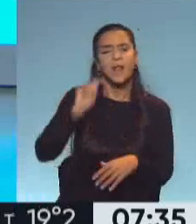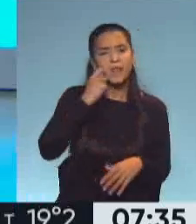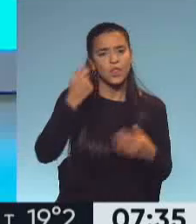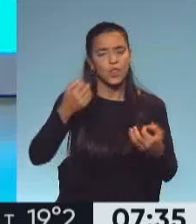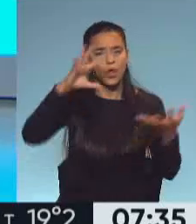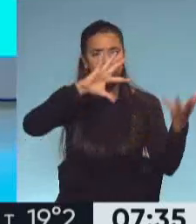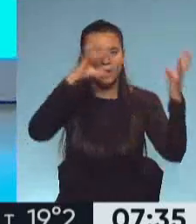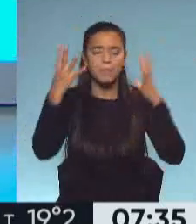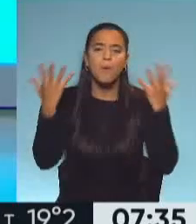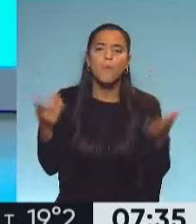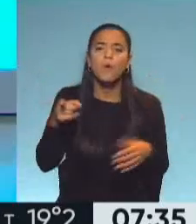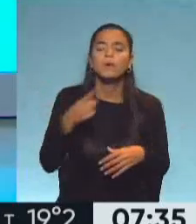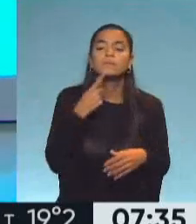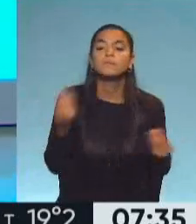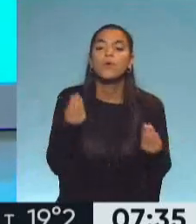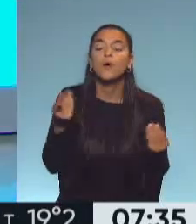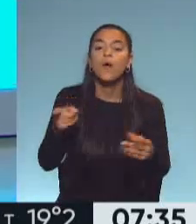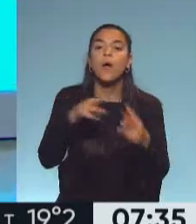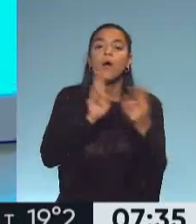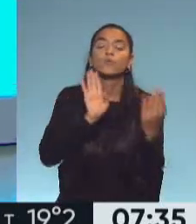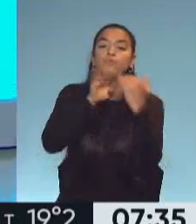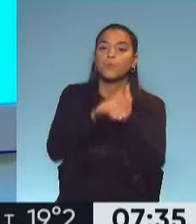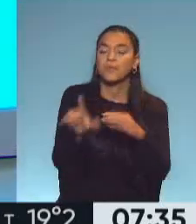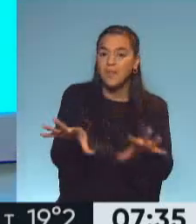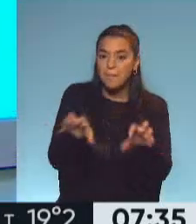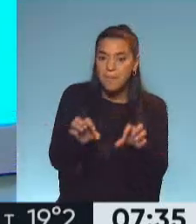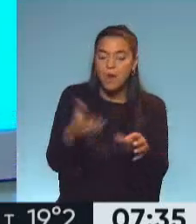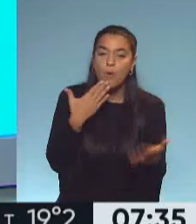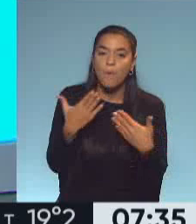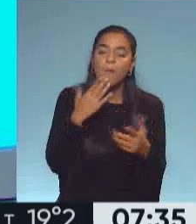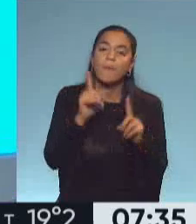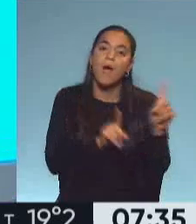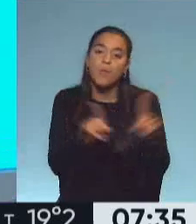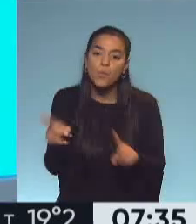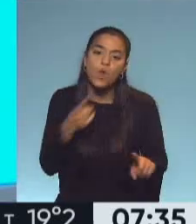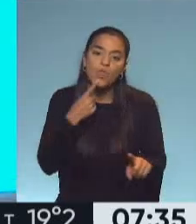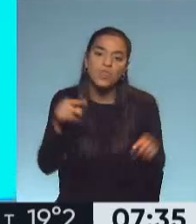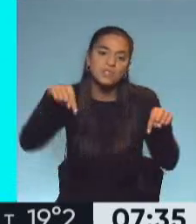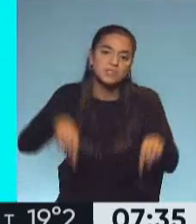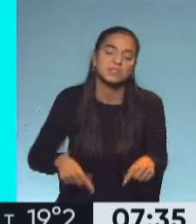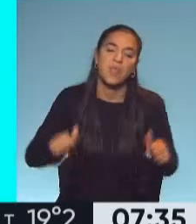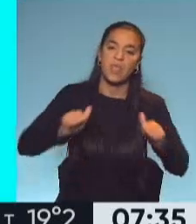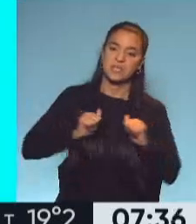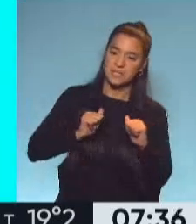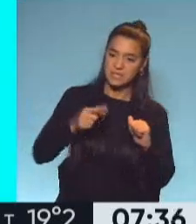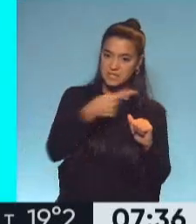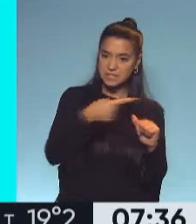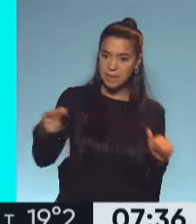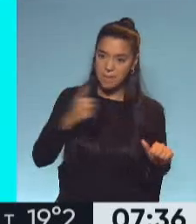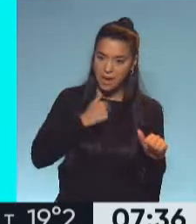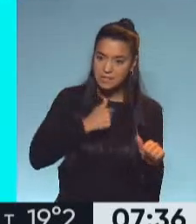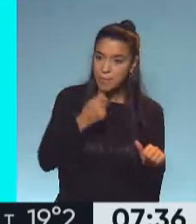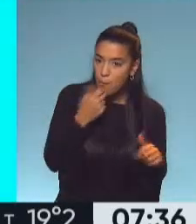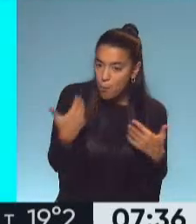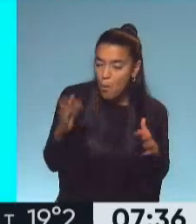Tiempo, ¿eh? Y bueno, ¿cómo estará todo en la autopista? Hablábamos muy tempranito de aquellos que deciden tomarse estos días de descanso en Semana Santa, si es que